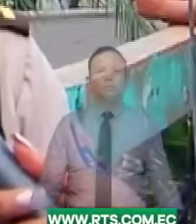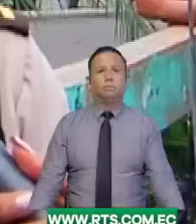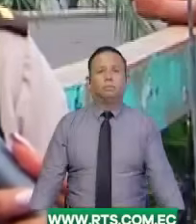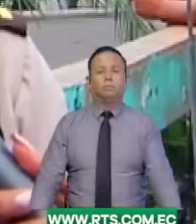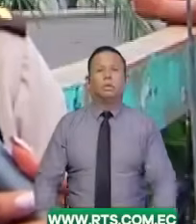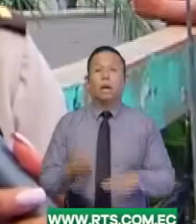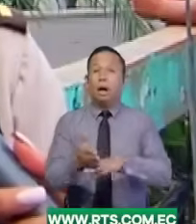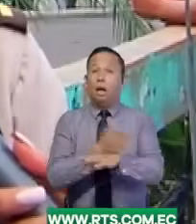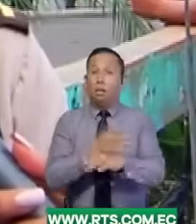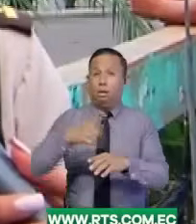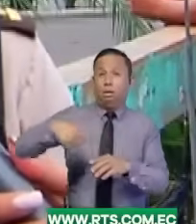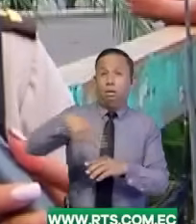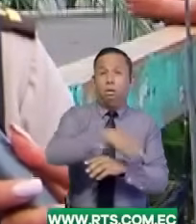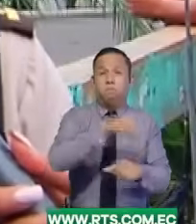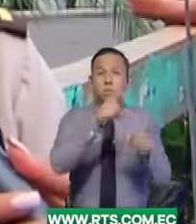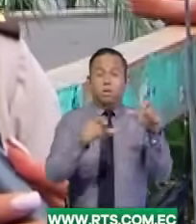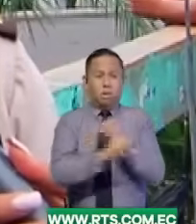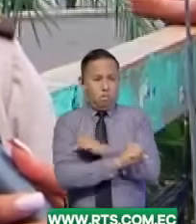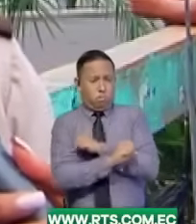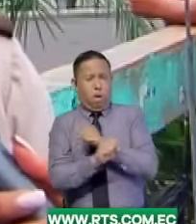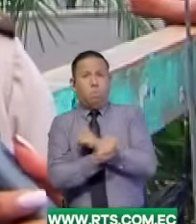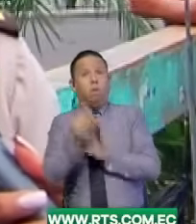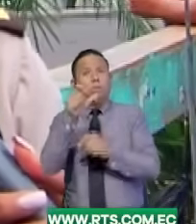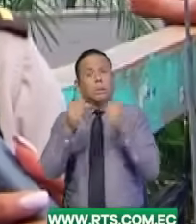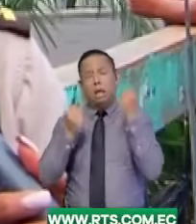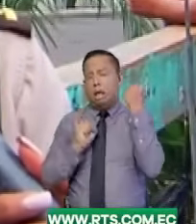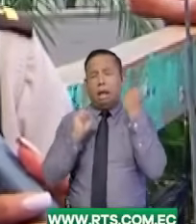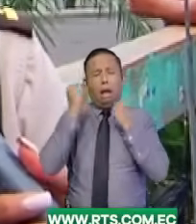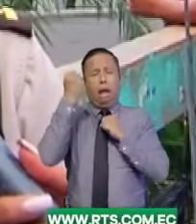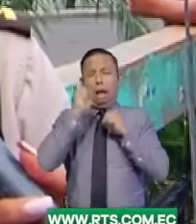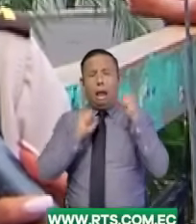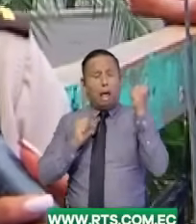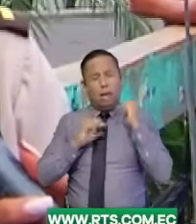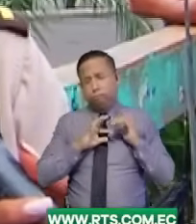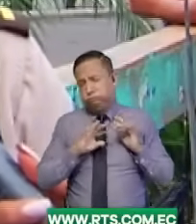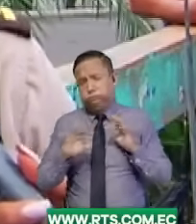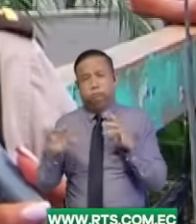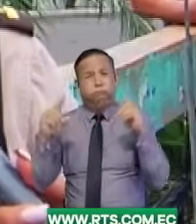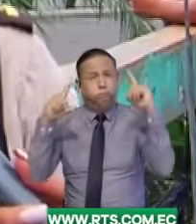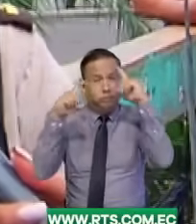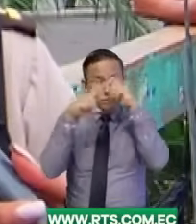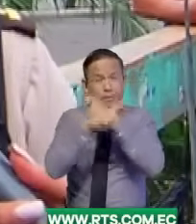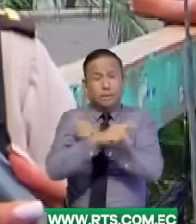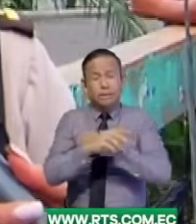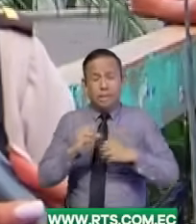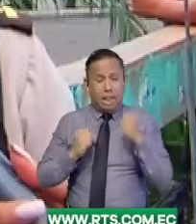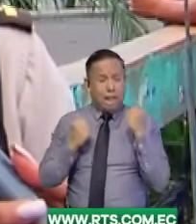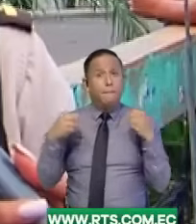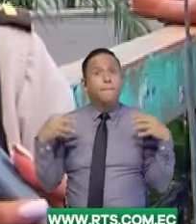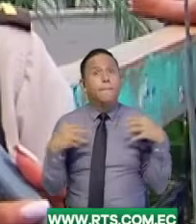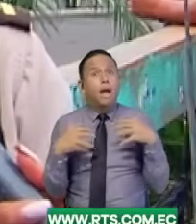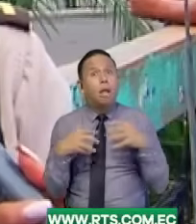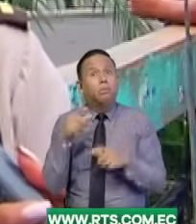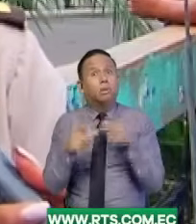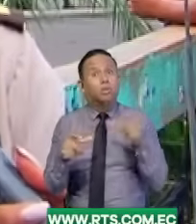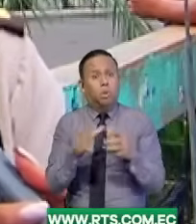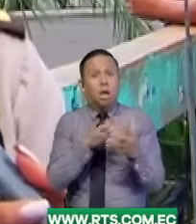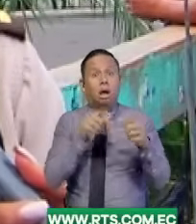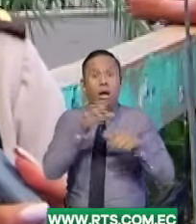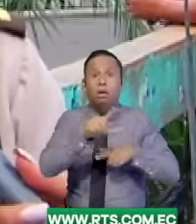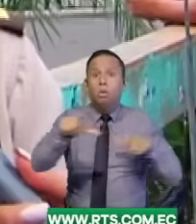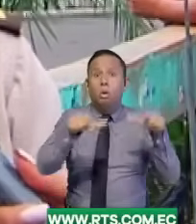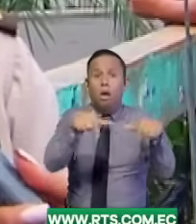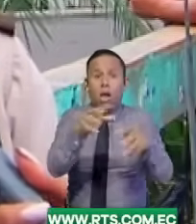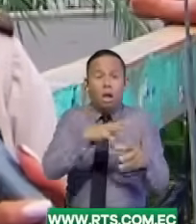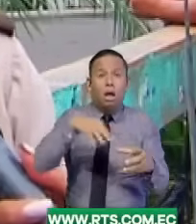Quisieron causar el pánico, eso es lo que hicieron. Causar pánico y obviamente que haya un desorden aquí dentro